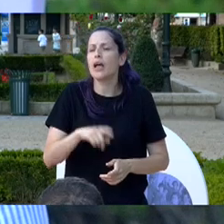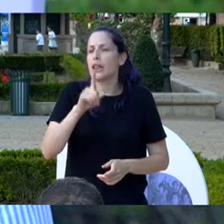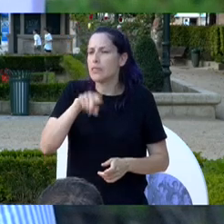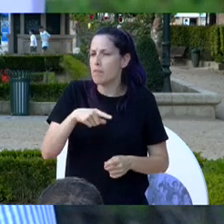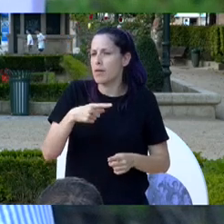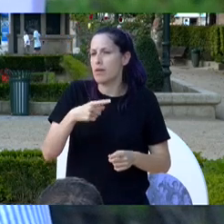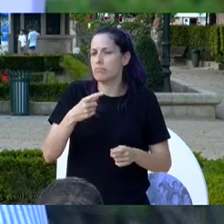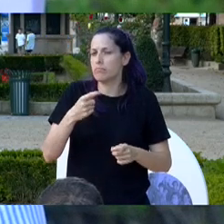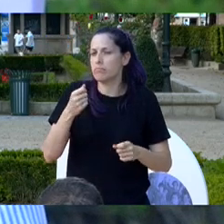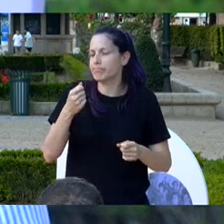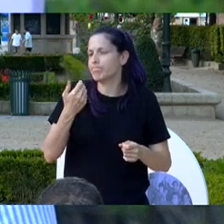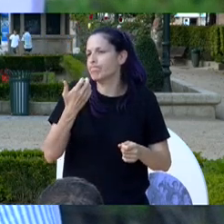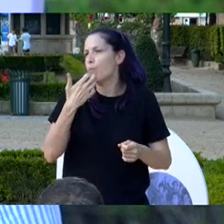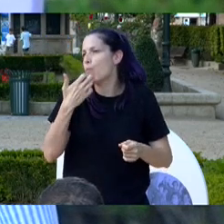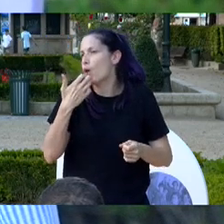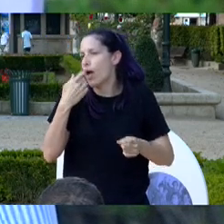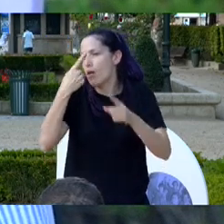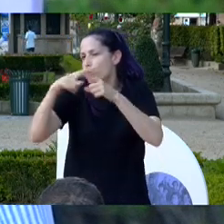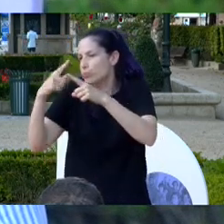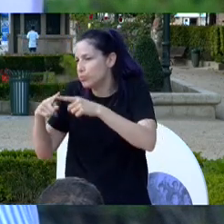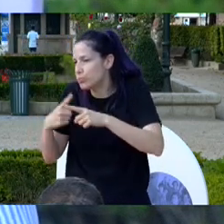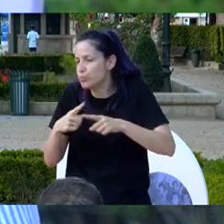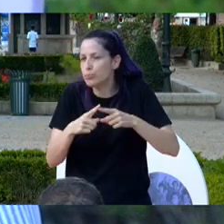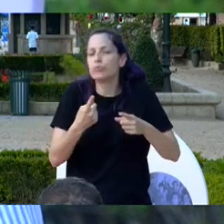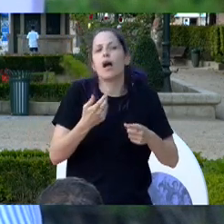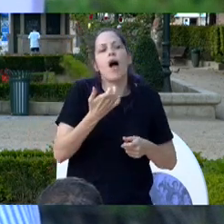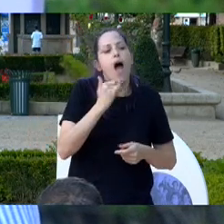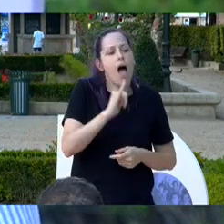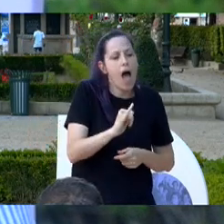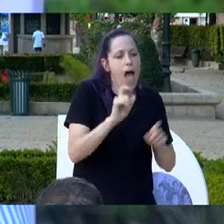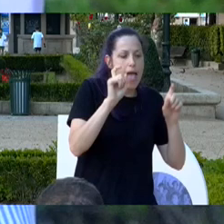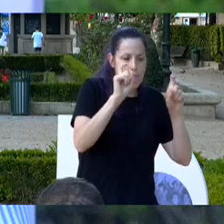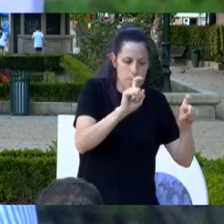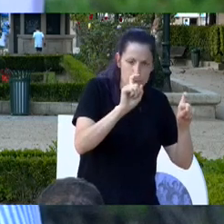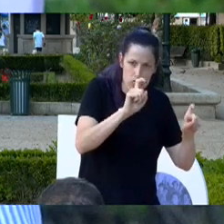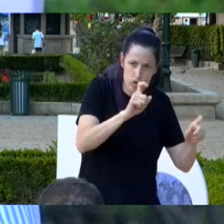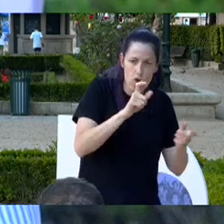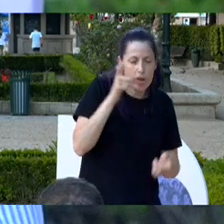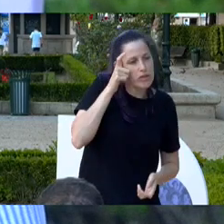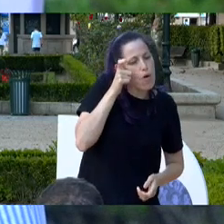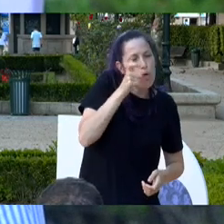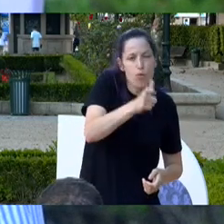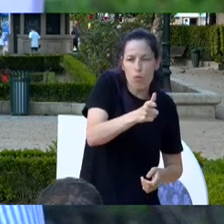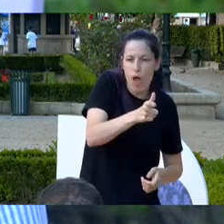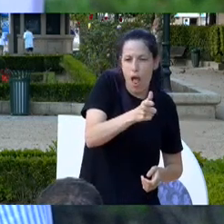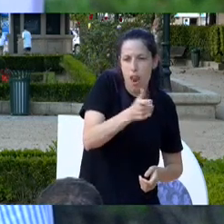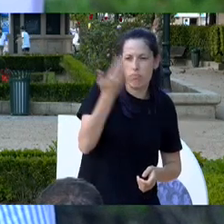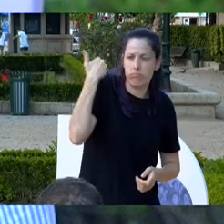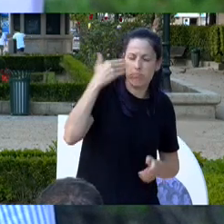accións, entre elas, pois distinguirei o reciclaxe de mestres rurais. Os mestres rurais estaban